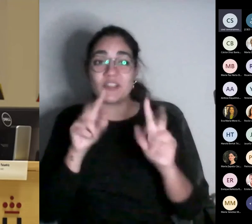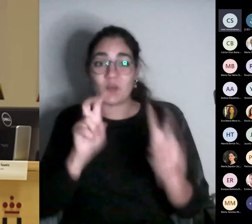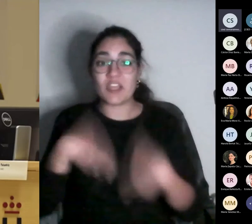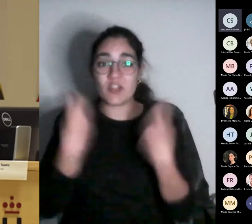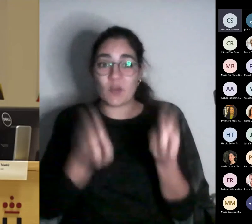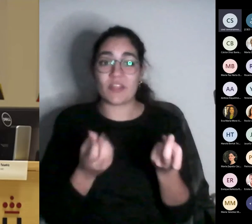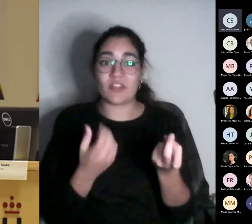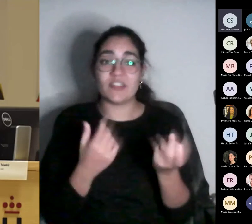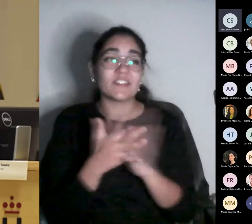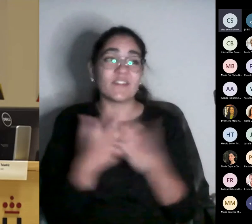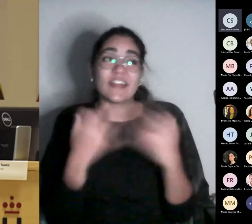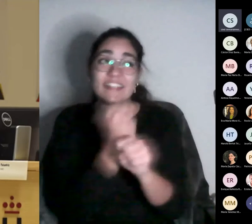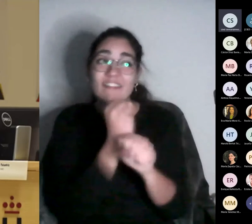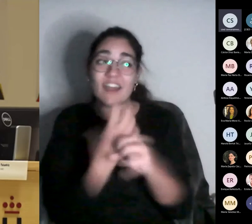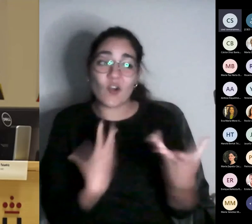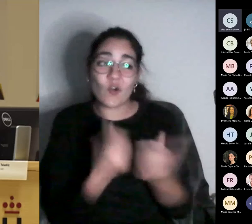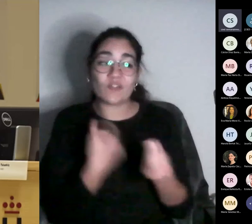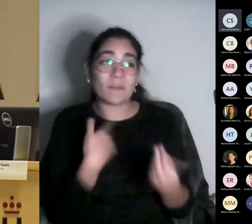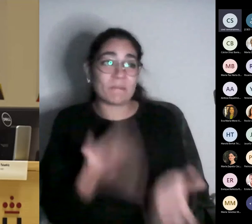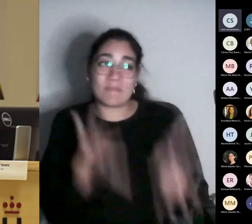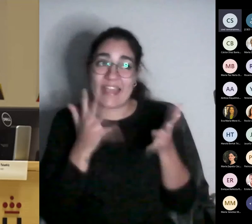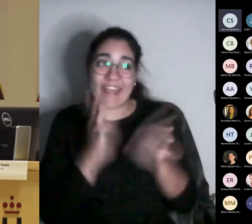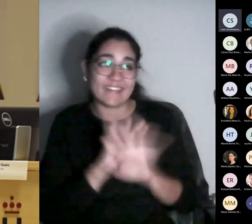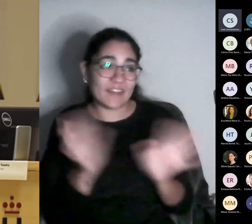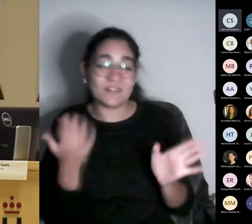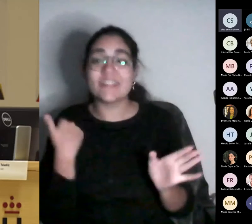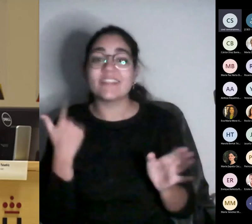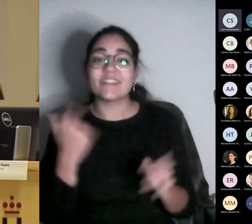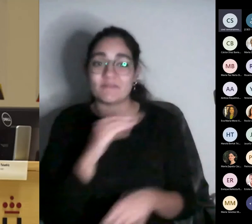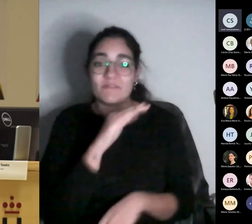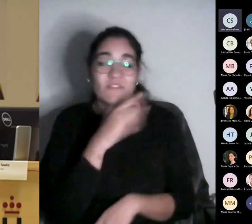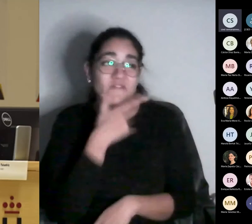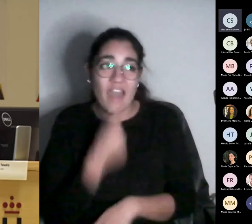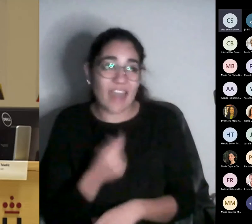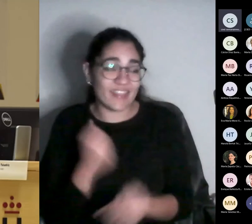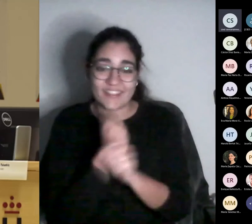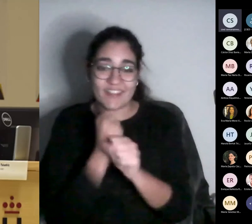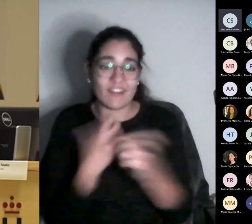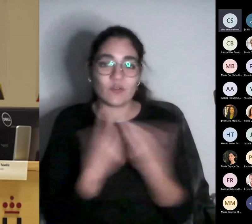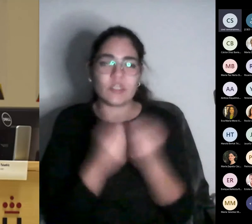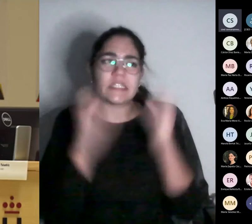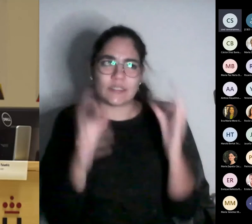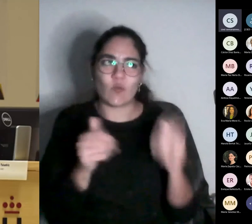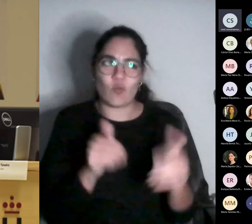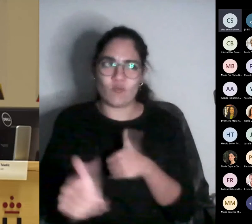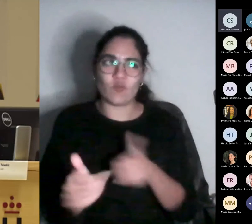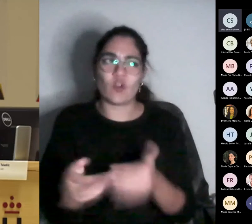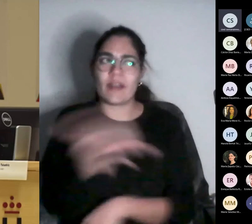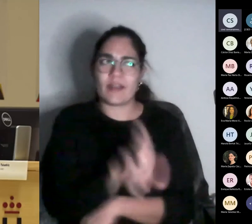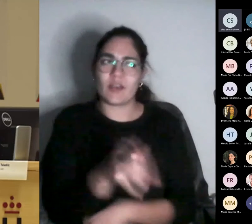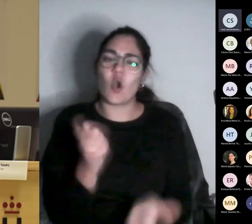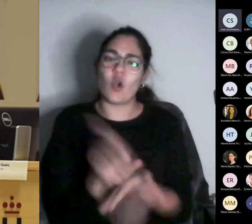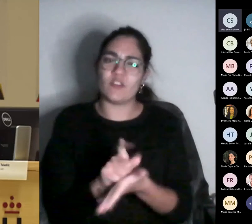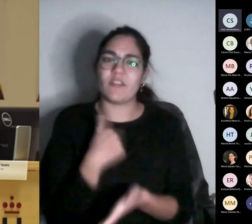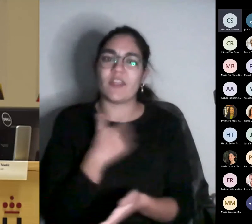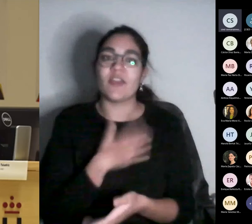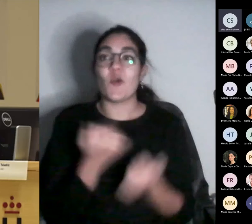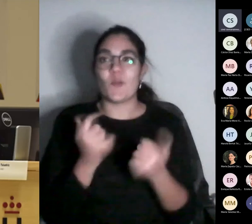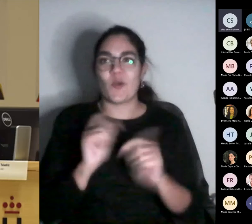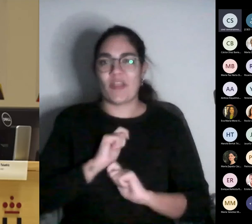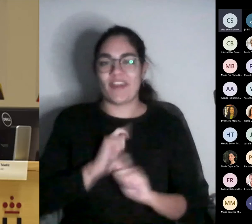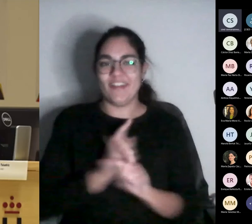muy fácil trabajar contigo me encanta así que repetiremos seguro y quizá los tiempo nerviosa